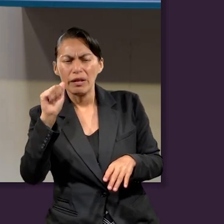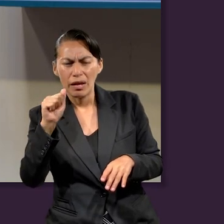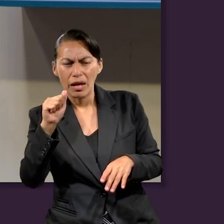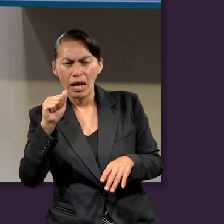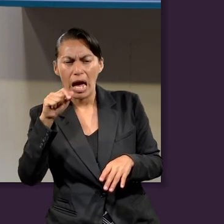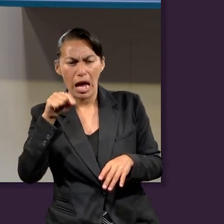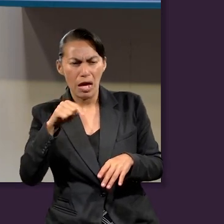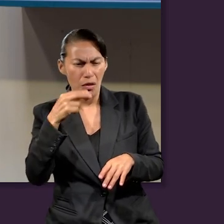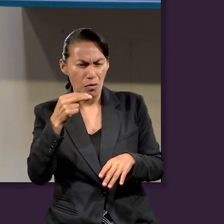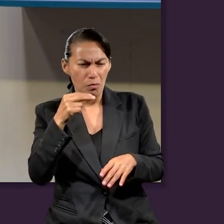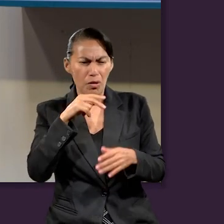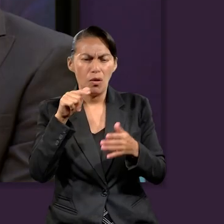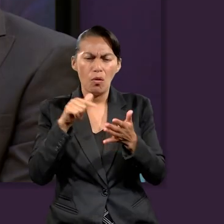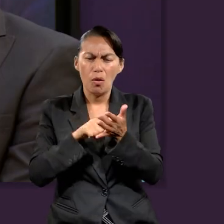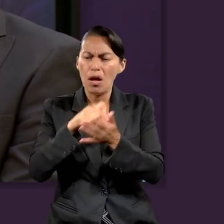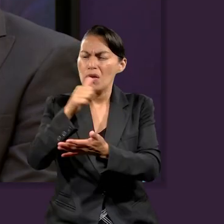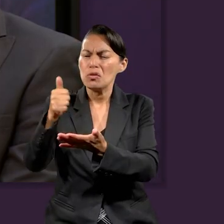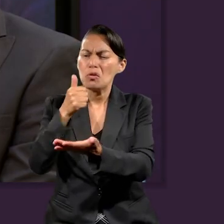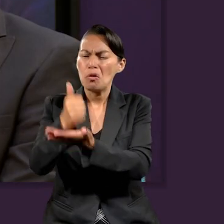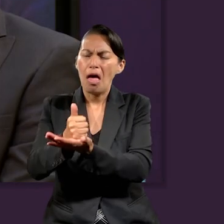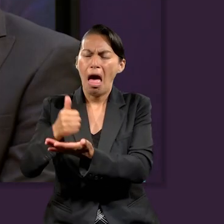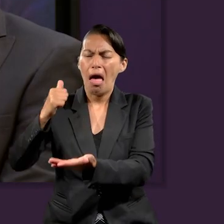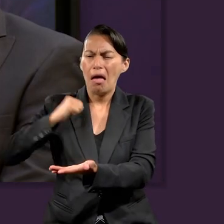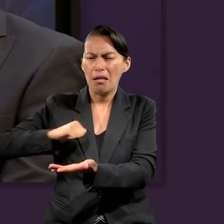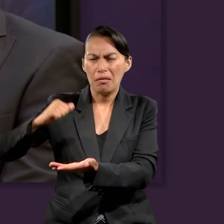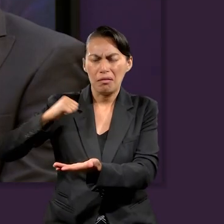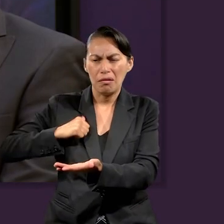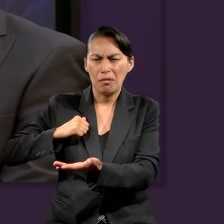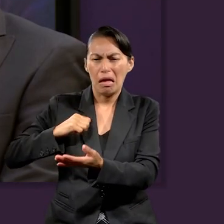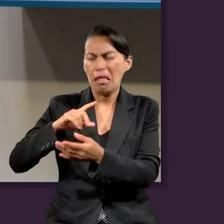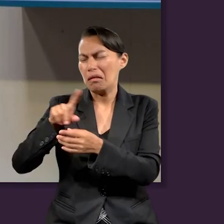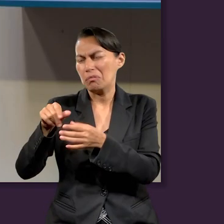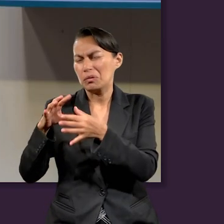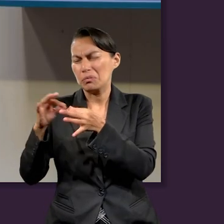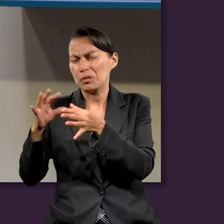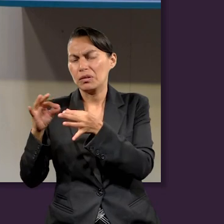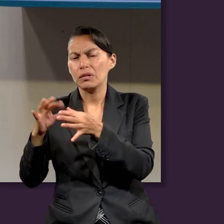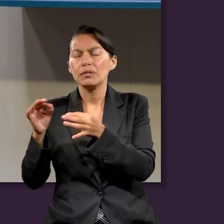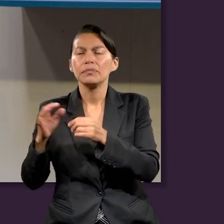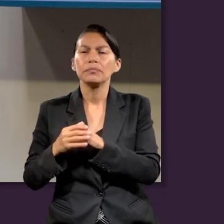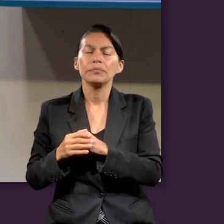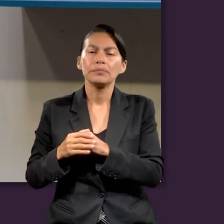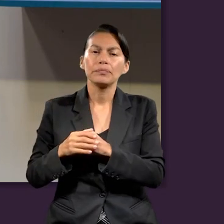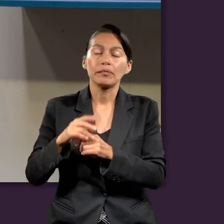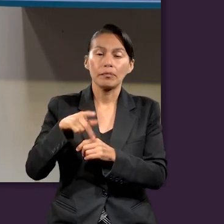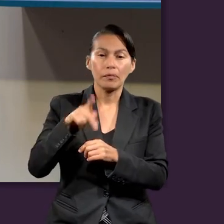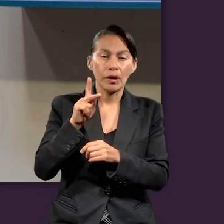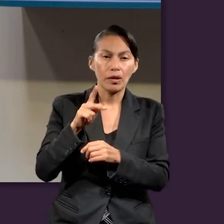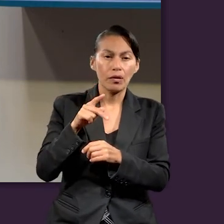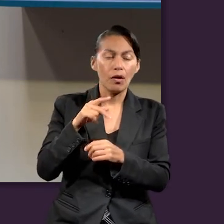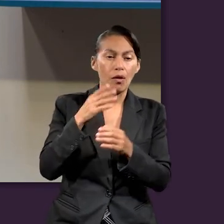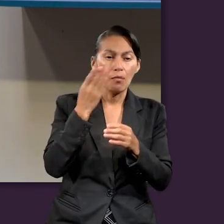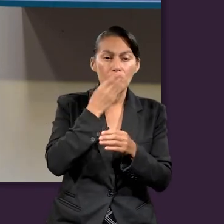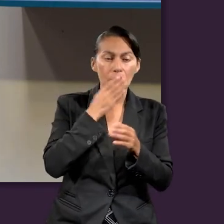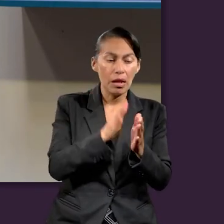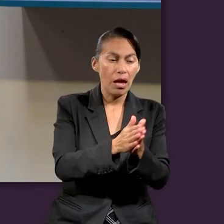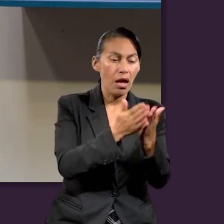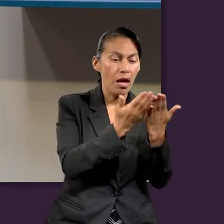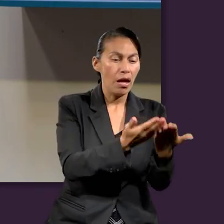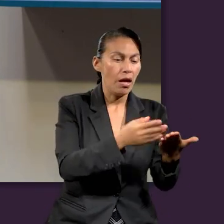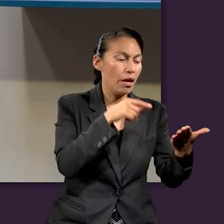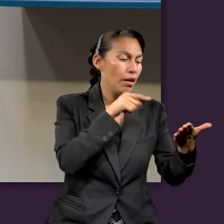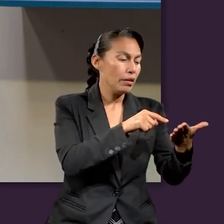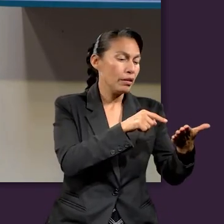mencionar que Babilonia es un nombre de una ciudad antigua, que lo vamos a ver un poquito más adelante, históricamente. Pero el libro de